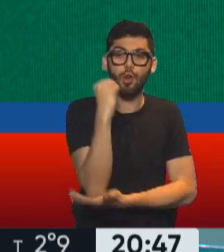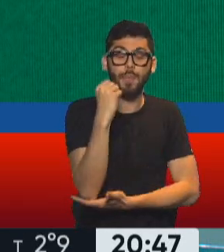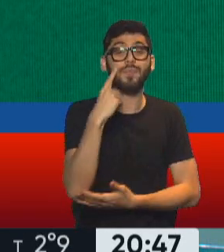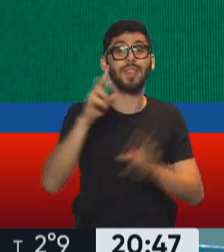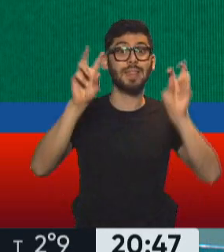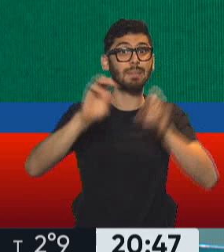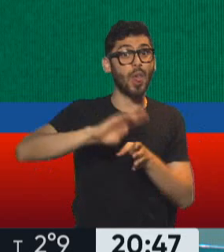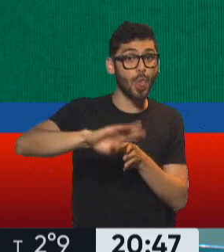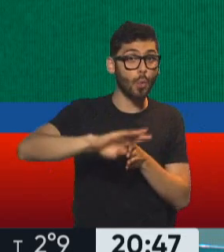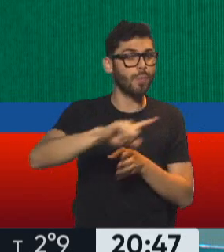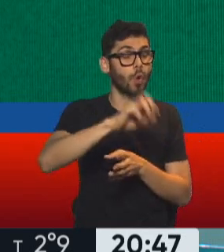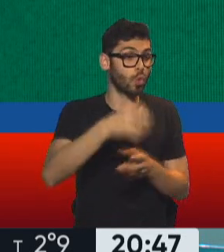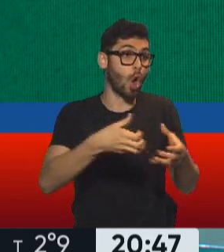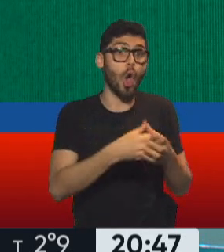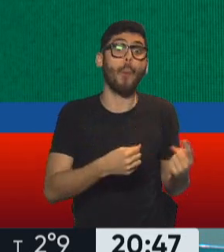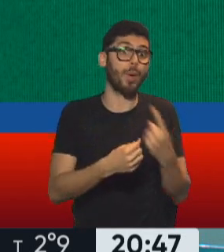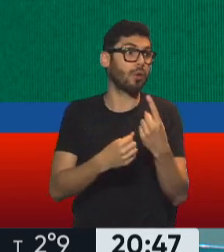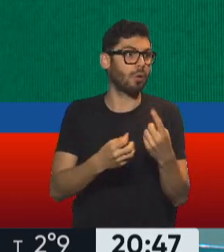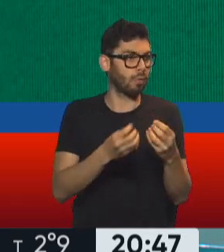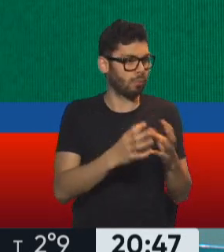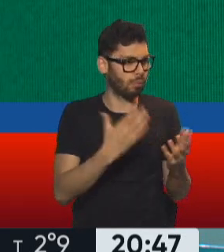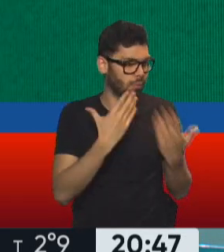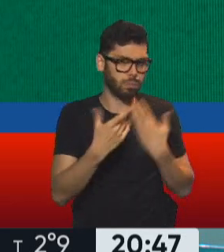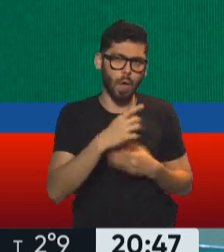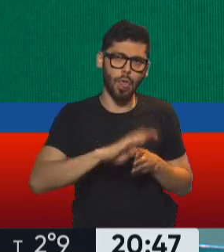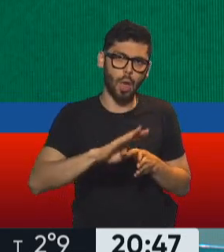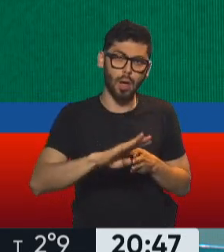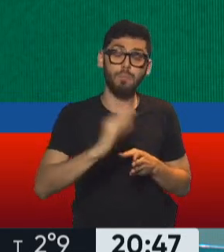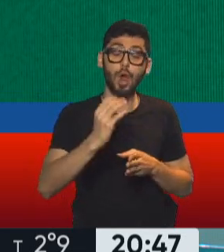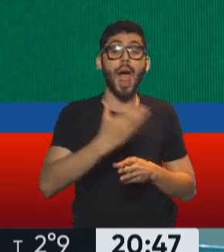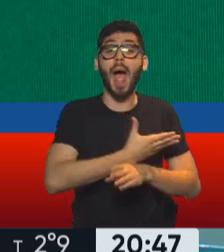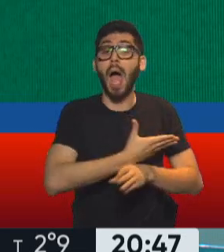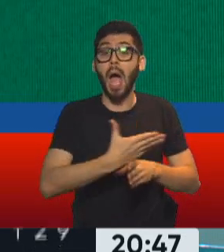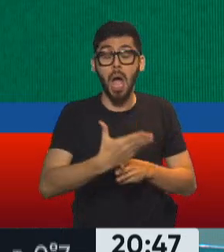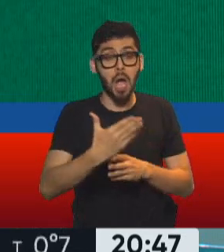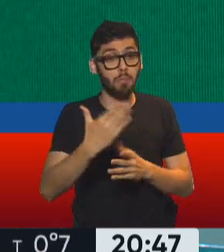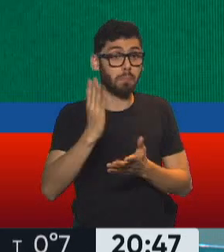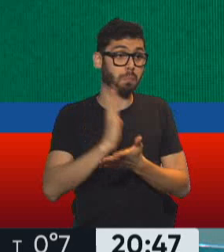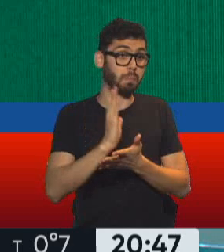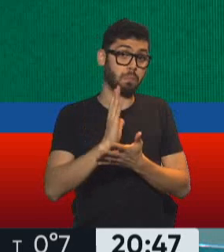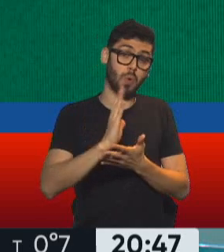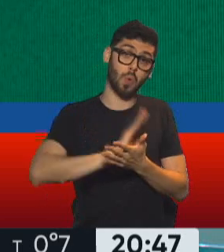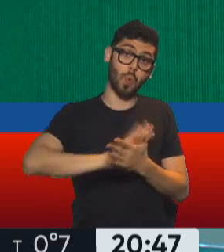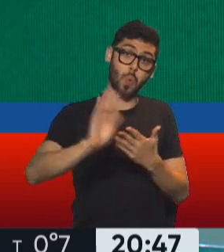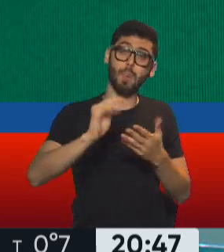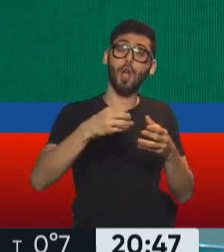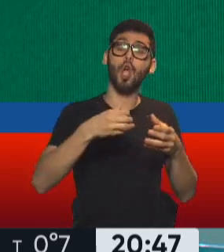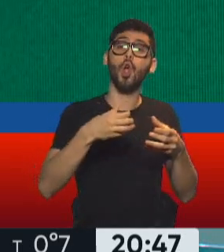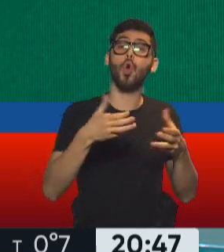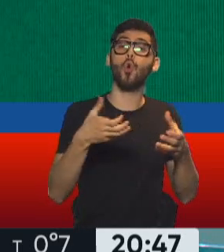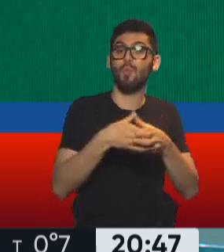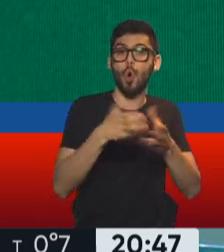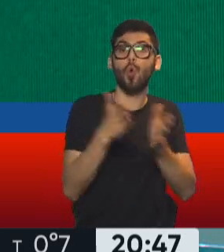deuda, yo decía, lo trae ahora la oposición sobre la mesa, porque hasta aquí, me parece que es novedoso, porque hasta aquí, Juntos por el Cambio, no podía hablar